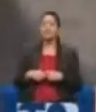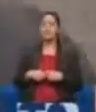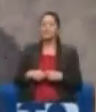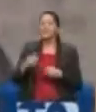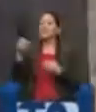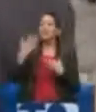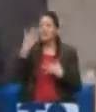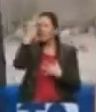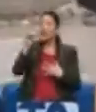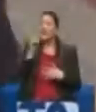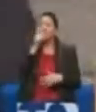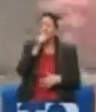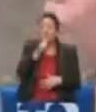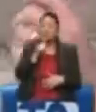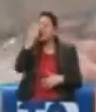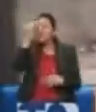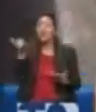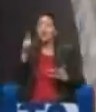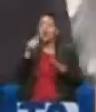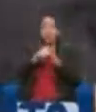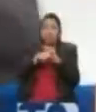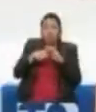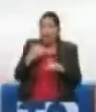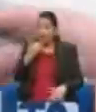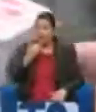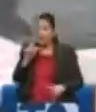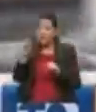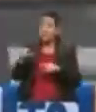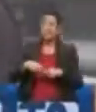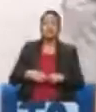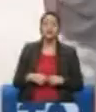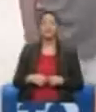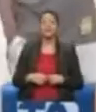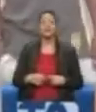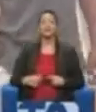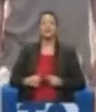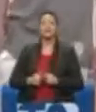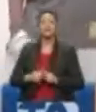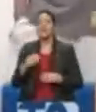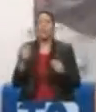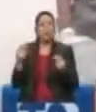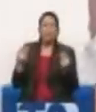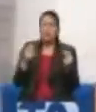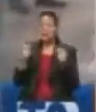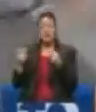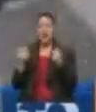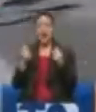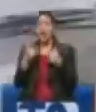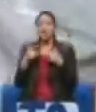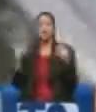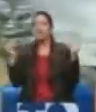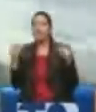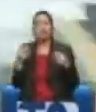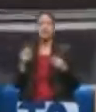¿Nos puede contar por qué tanto secreto? ¿Se están escondiendo acaso? Y apresurados a